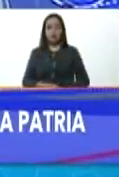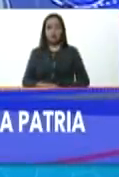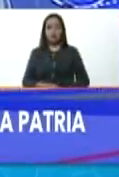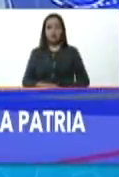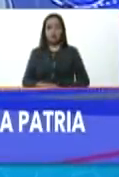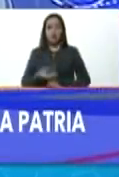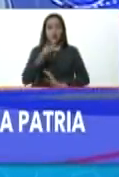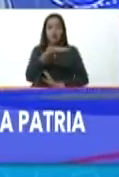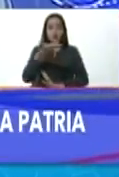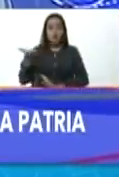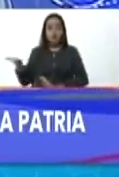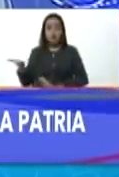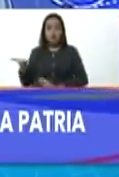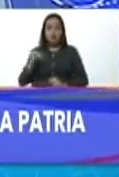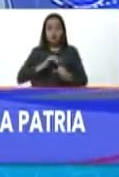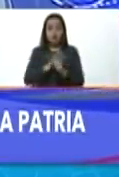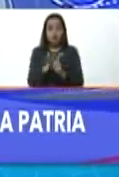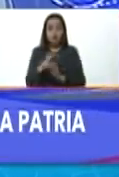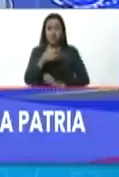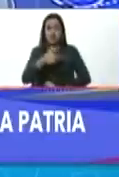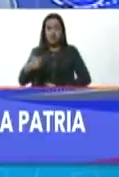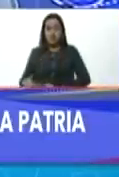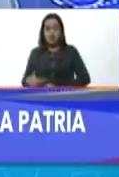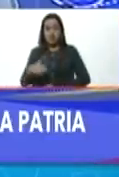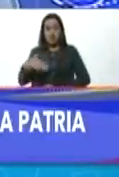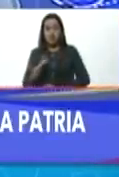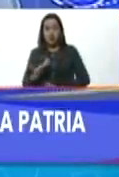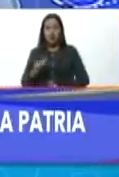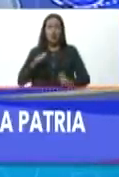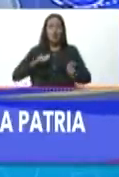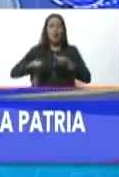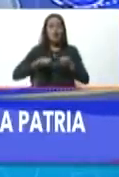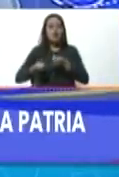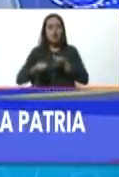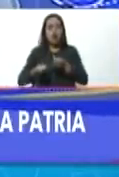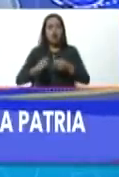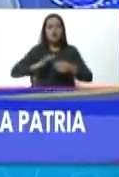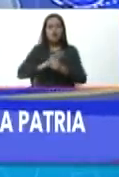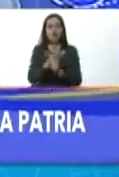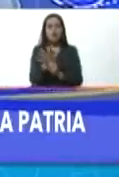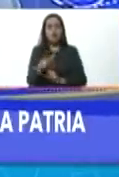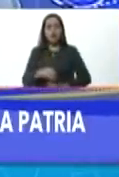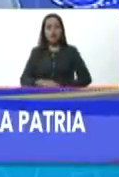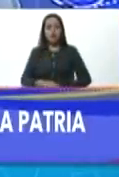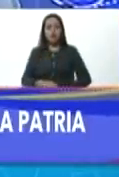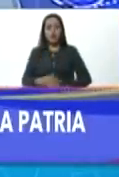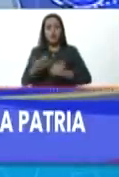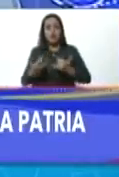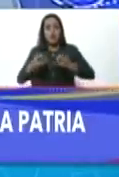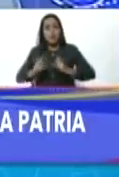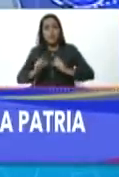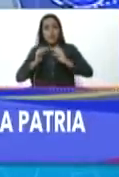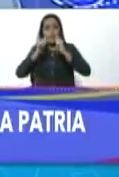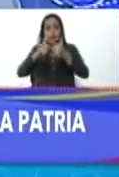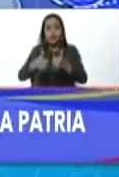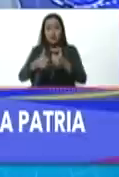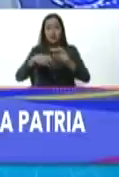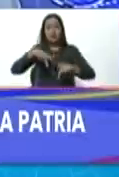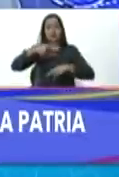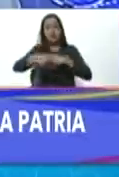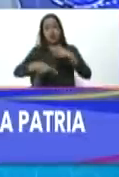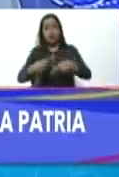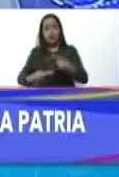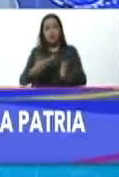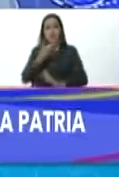multiplicación de este virus, que China ha logrado controlar el coronavirus y ya comienza un proceso